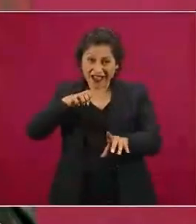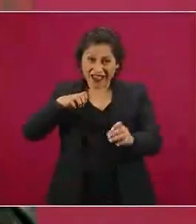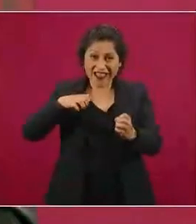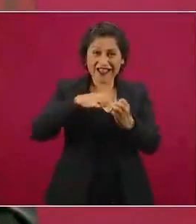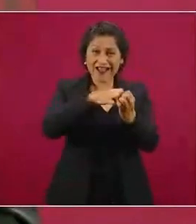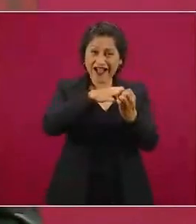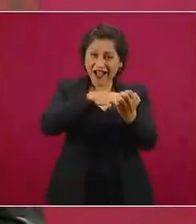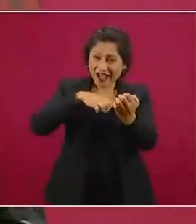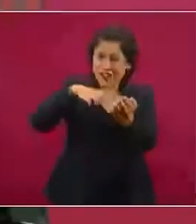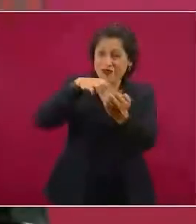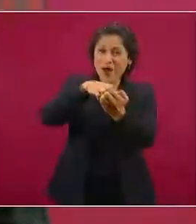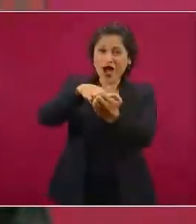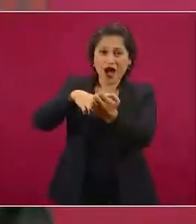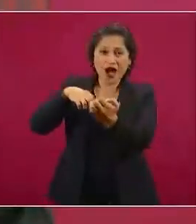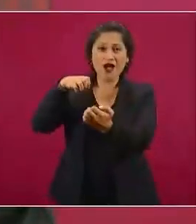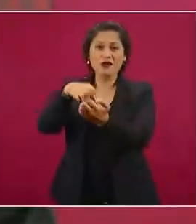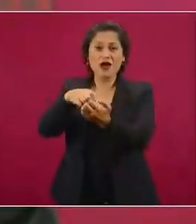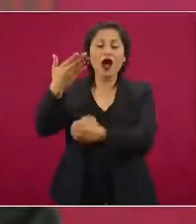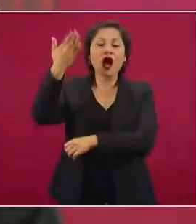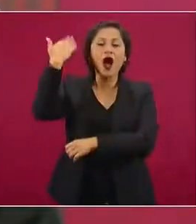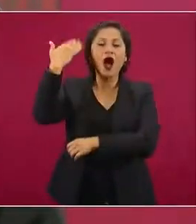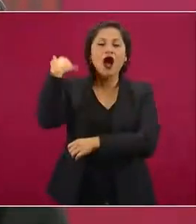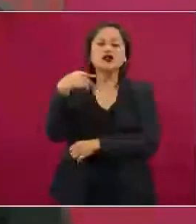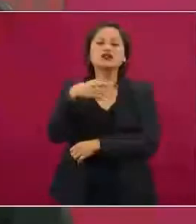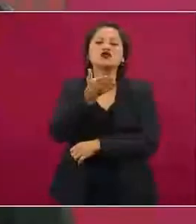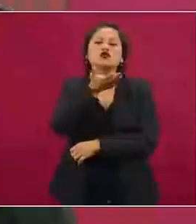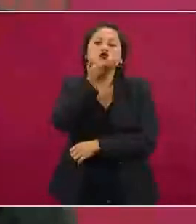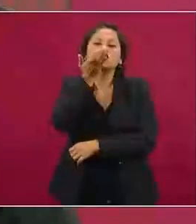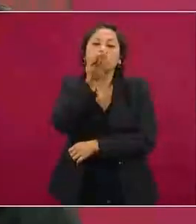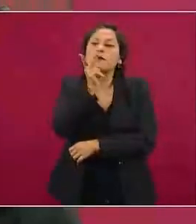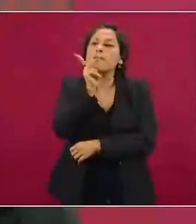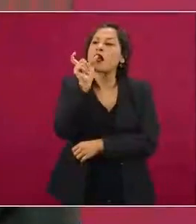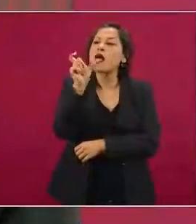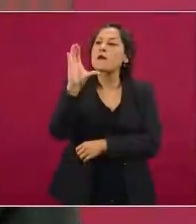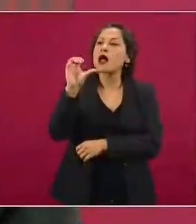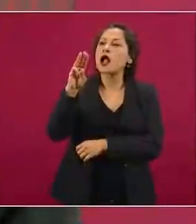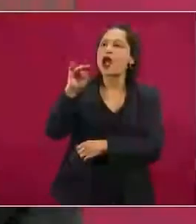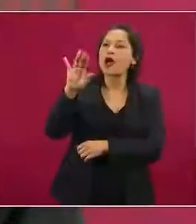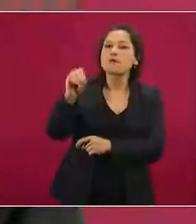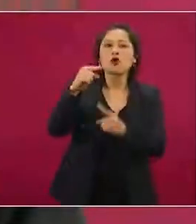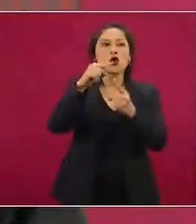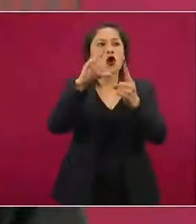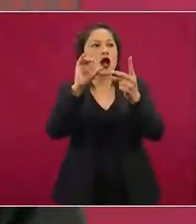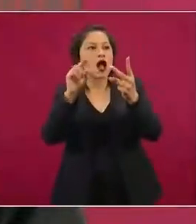Desgastaron la palabra cambio. Para todo era cambio.